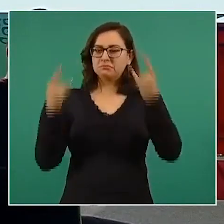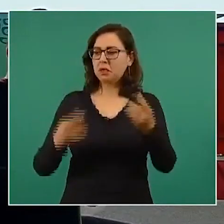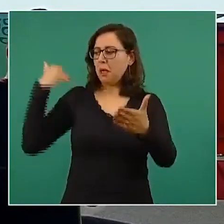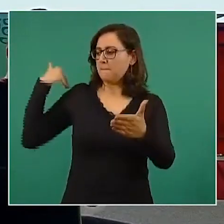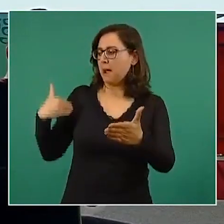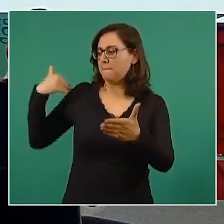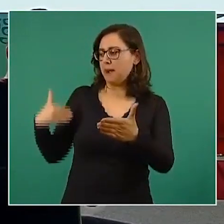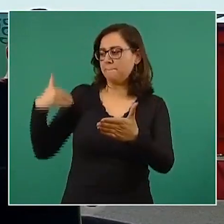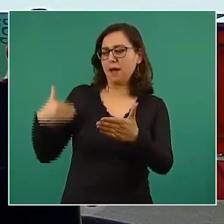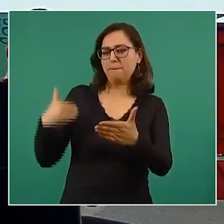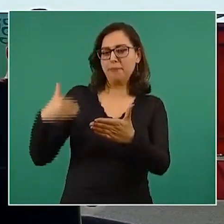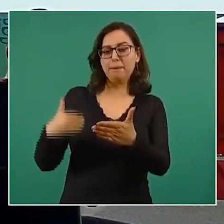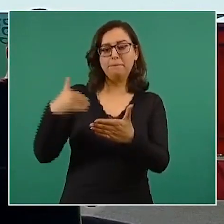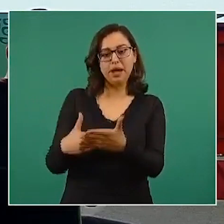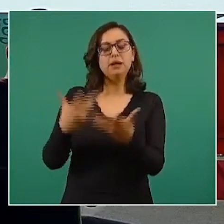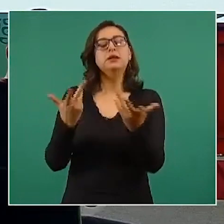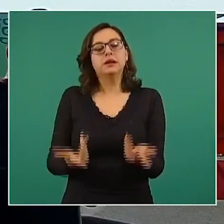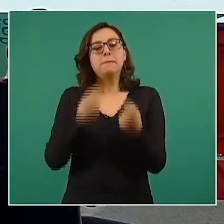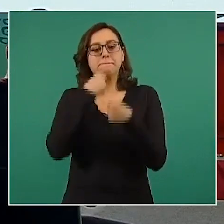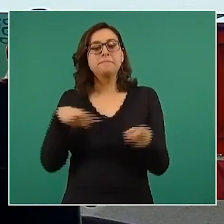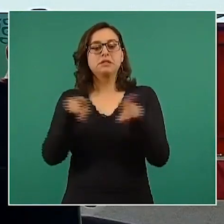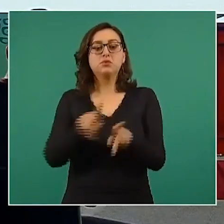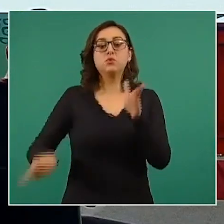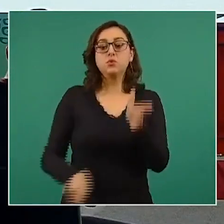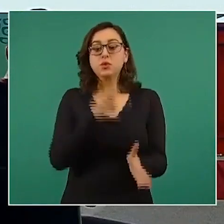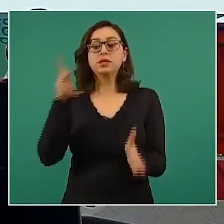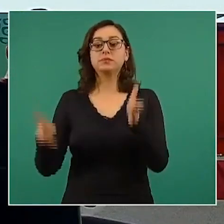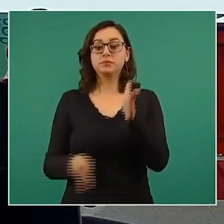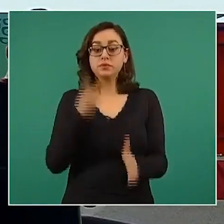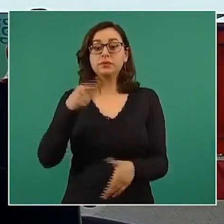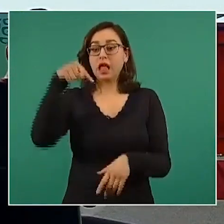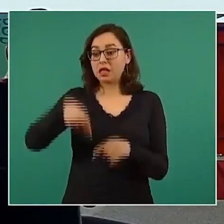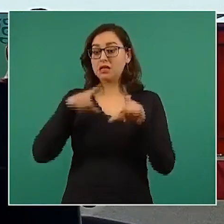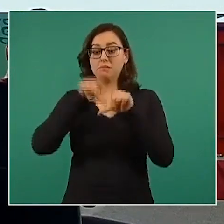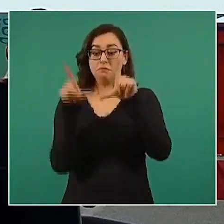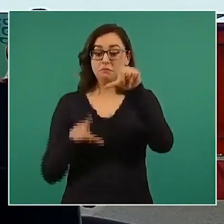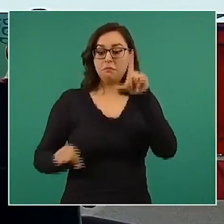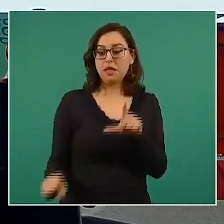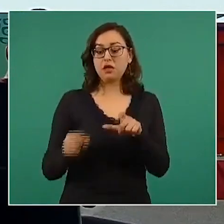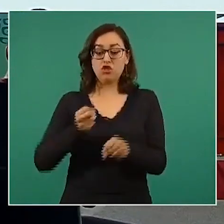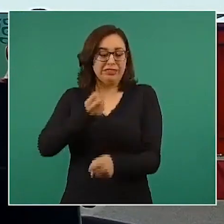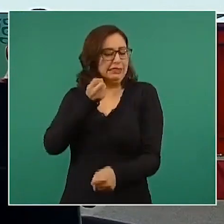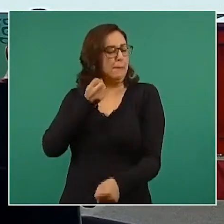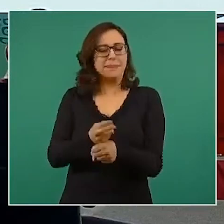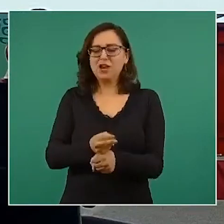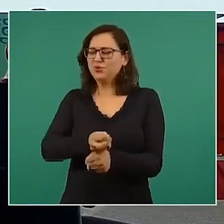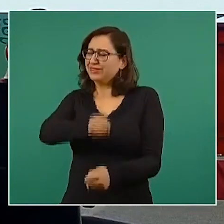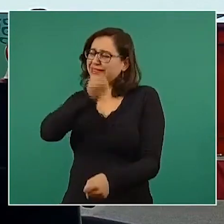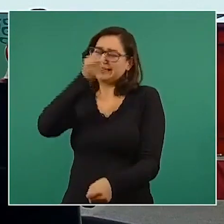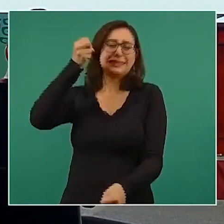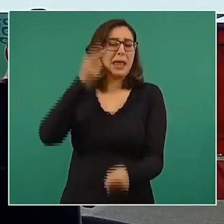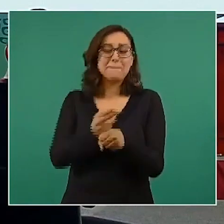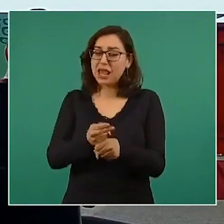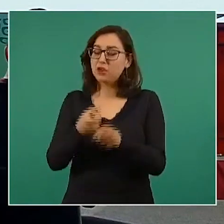en claro lo que mencionamos múltiples veces, que para México la preparación inició desde antes, mucho antes de